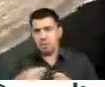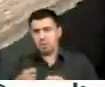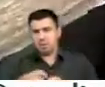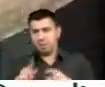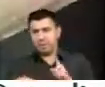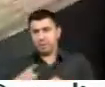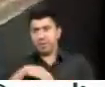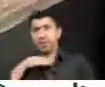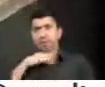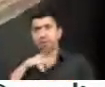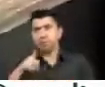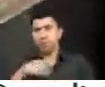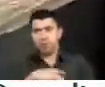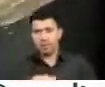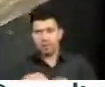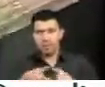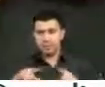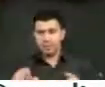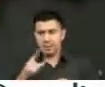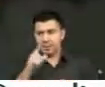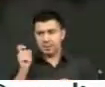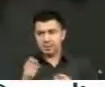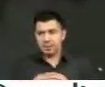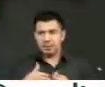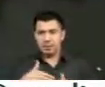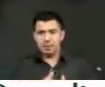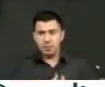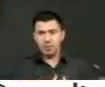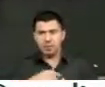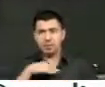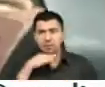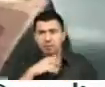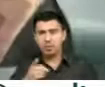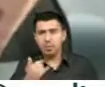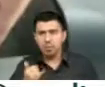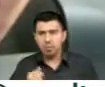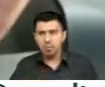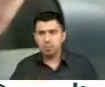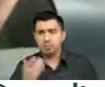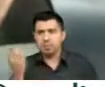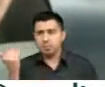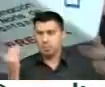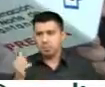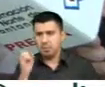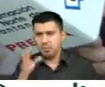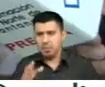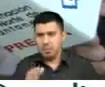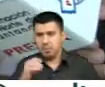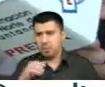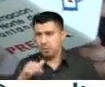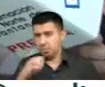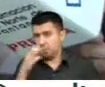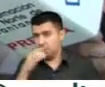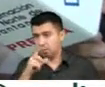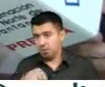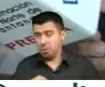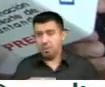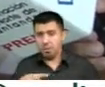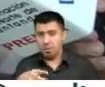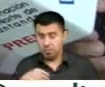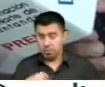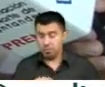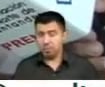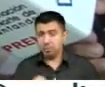de 100 bolívares puestos fuera de circulación en el vecino país, se le pedirá al Banco de la República que los reciba. El gobierno nacional, a través del